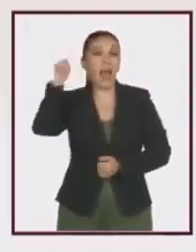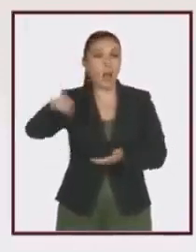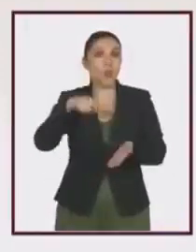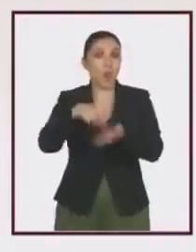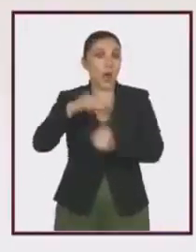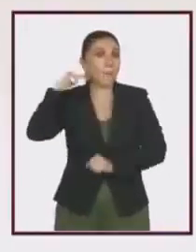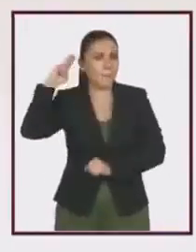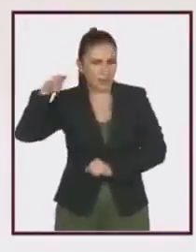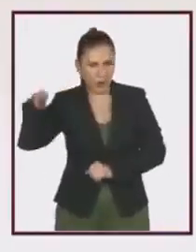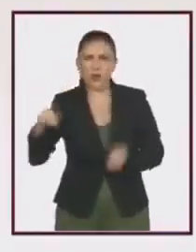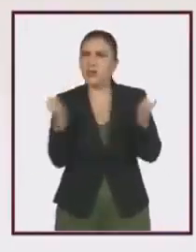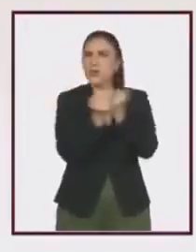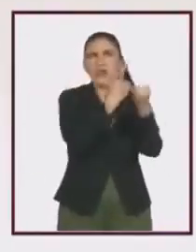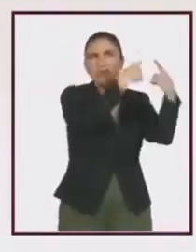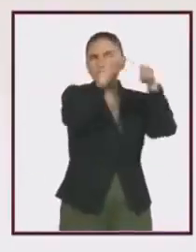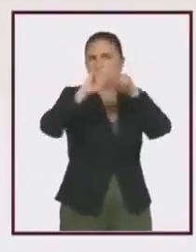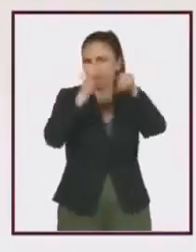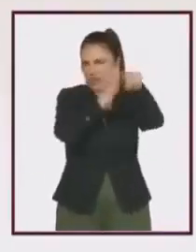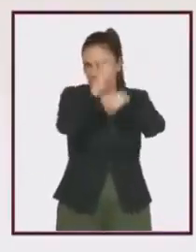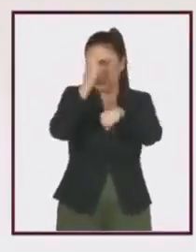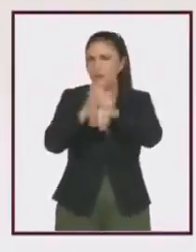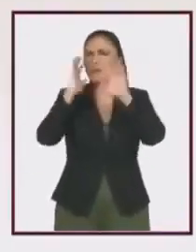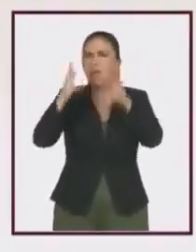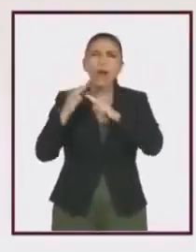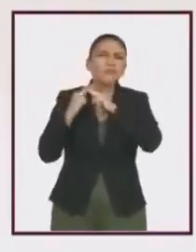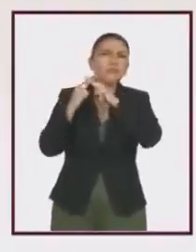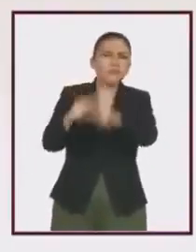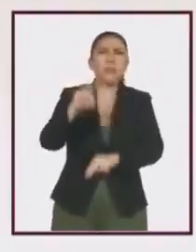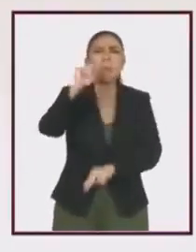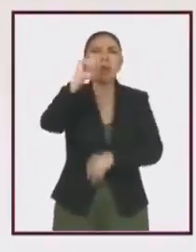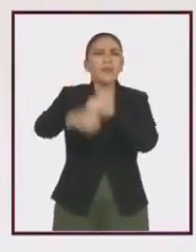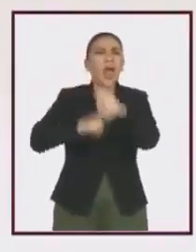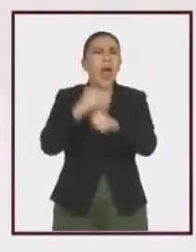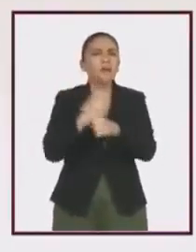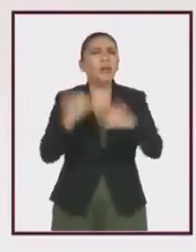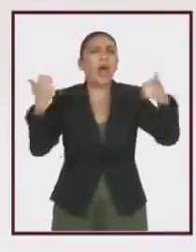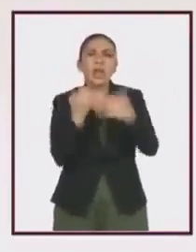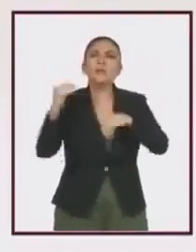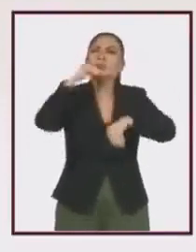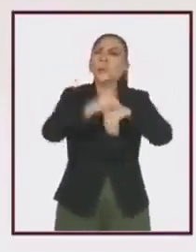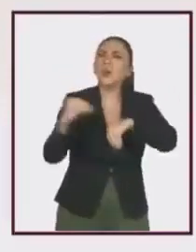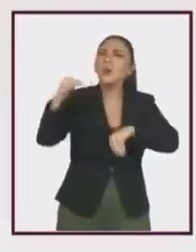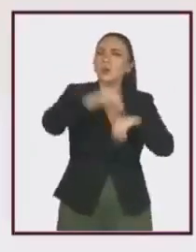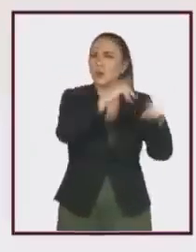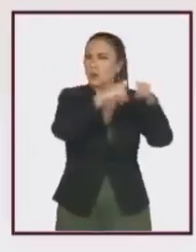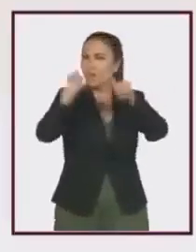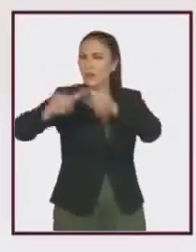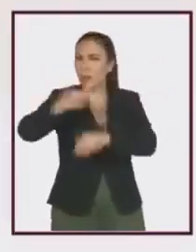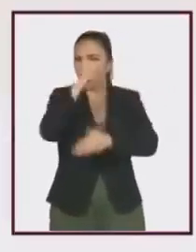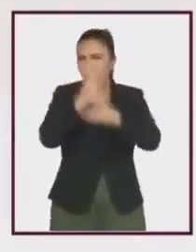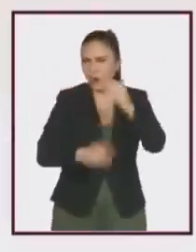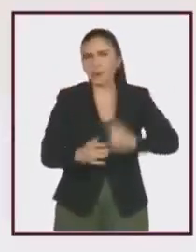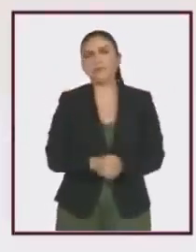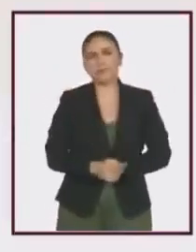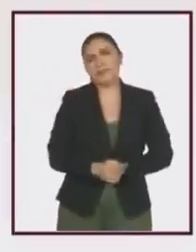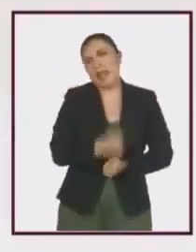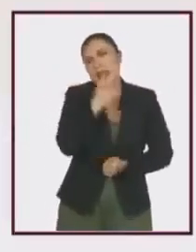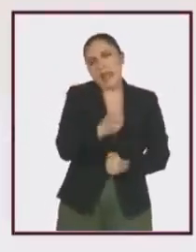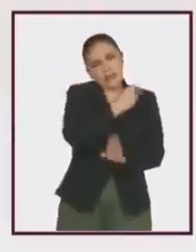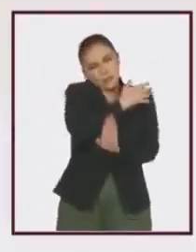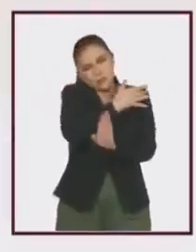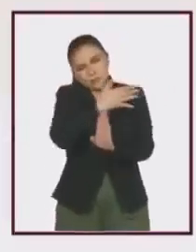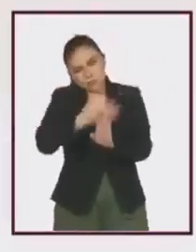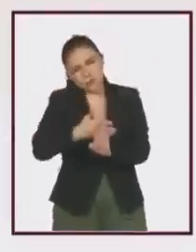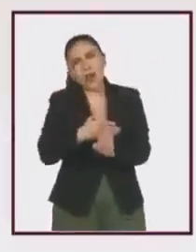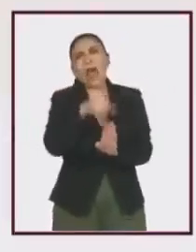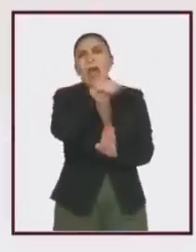y en muchos estados ya llevamos más de 20 años aplicando programas. En todos estos años de otra educación, el